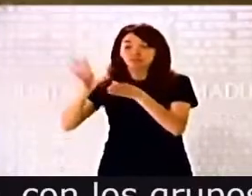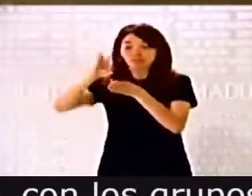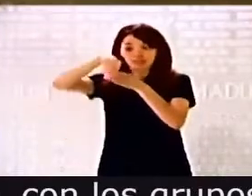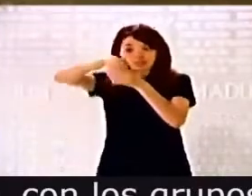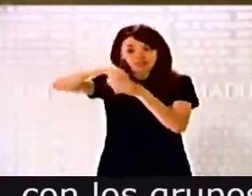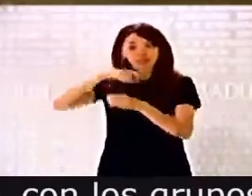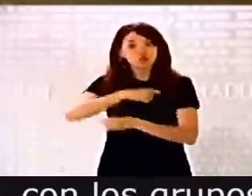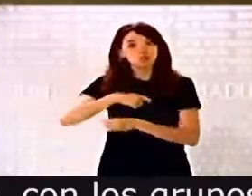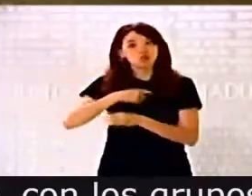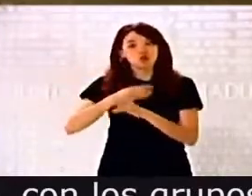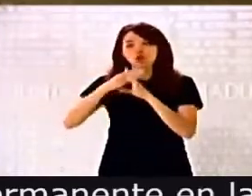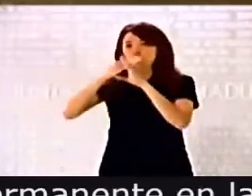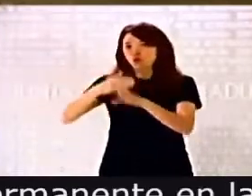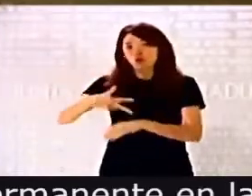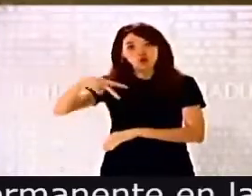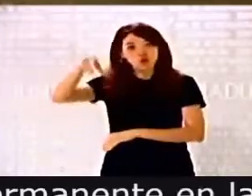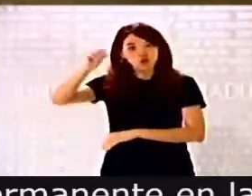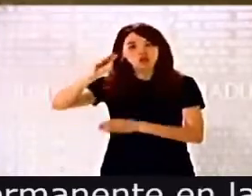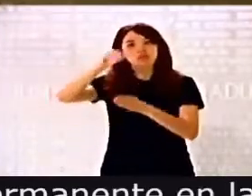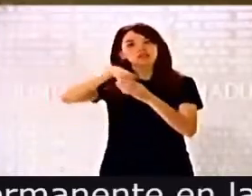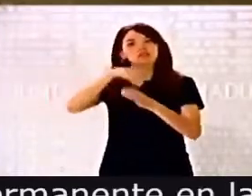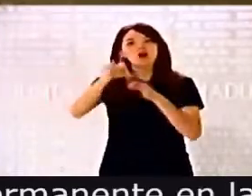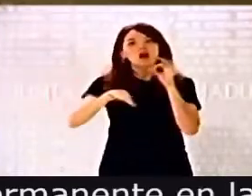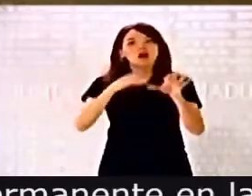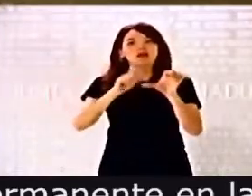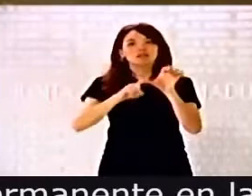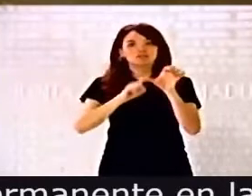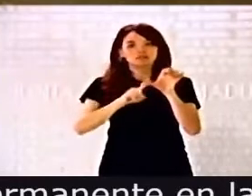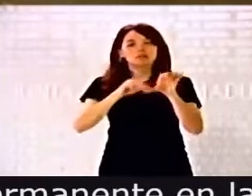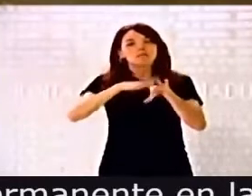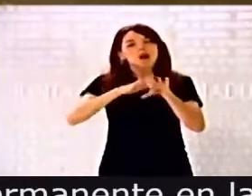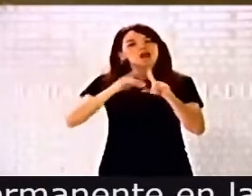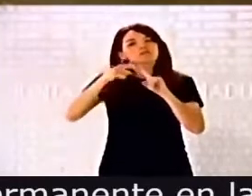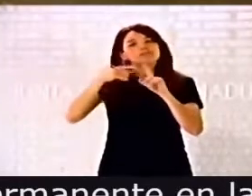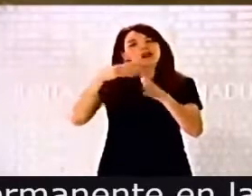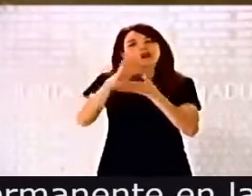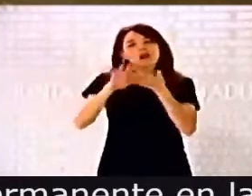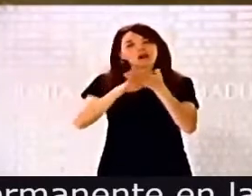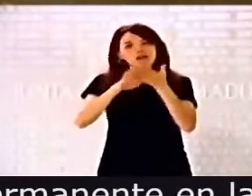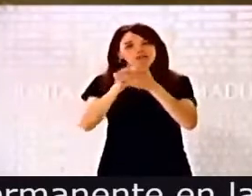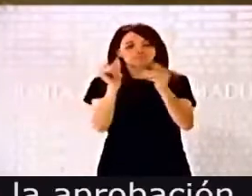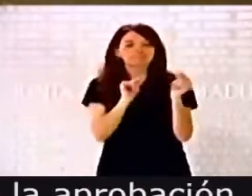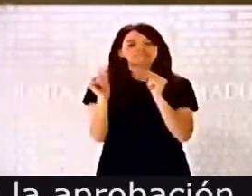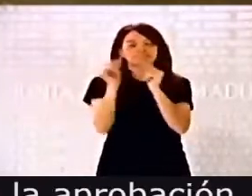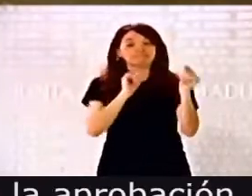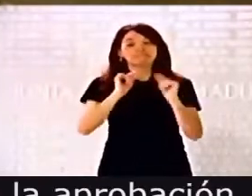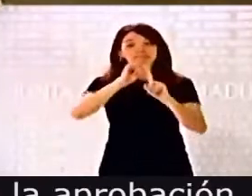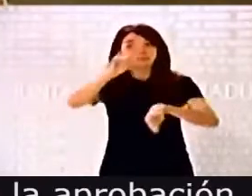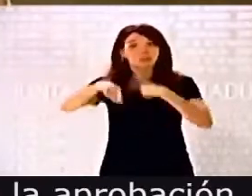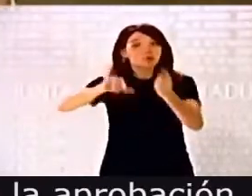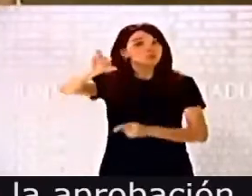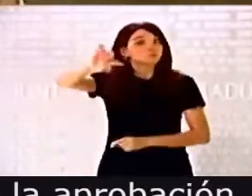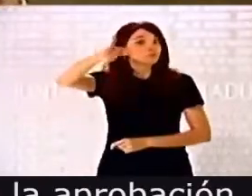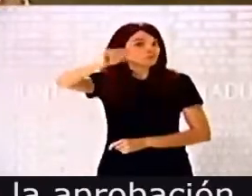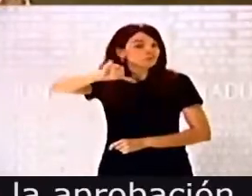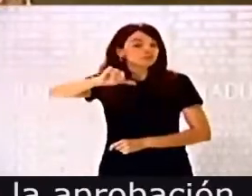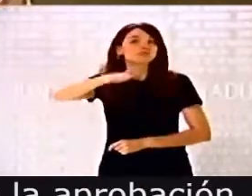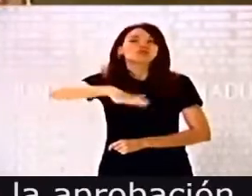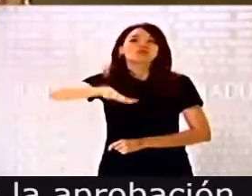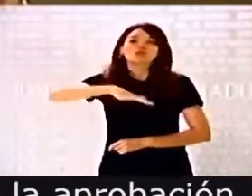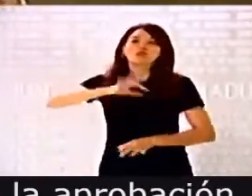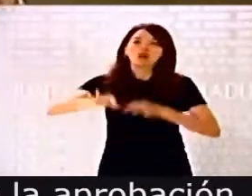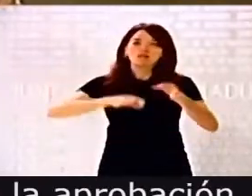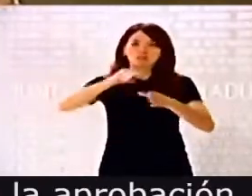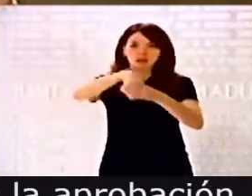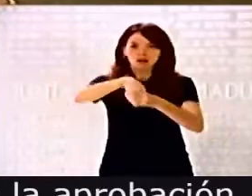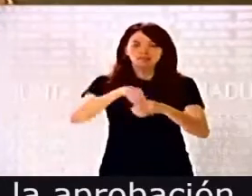Asamblea de Extremadura para su debate y para la aprobación posterior, en su caso, en el Pleno de la Asamblea.